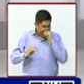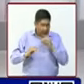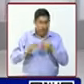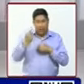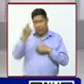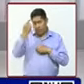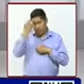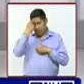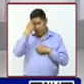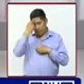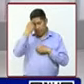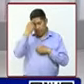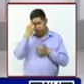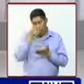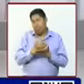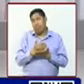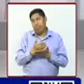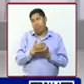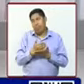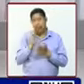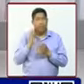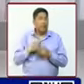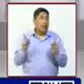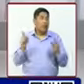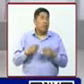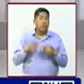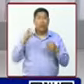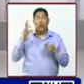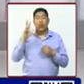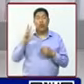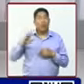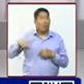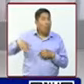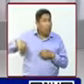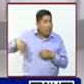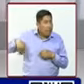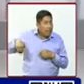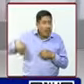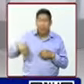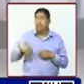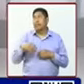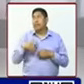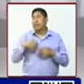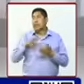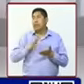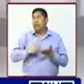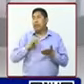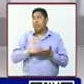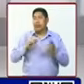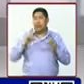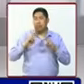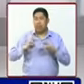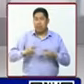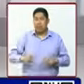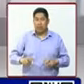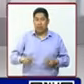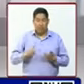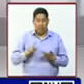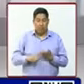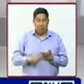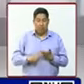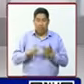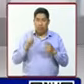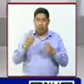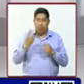parálisis mental, pero lo que todavía no sabemos, y esto tenemos que seguir investigando, es no tenía